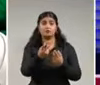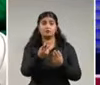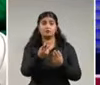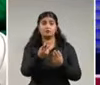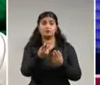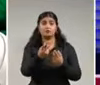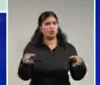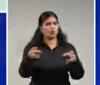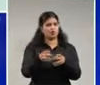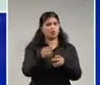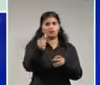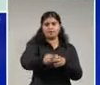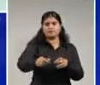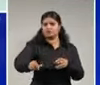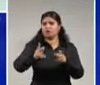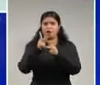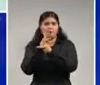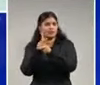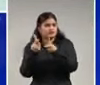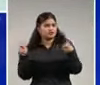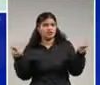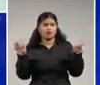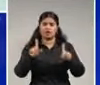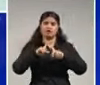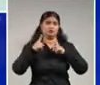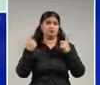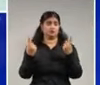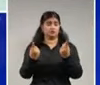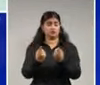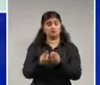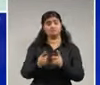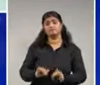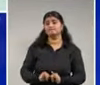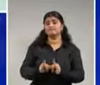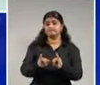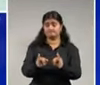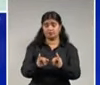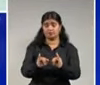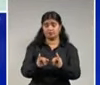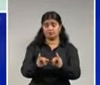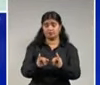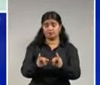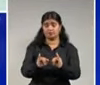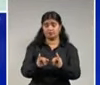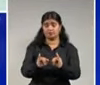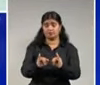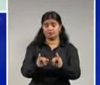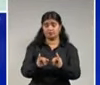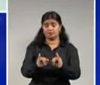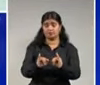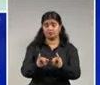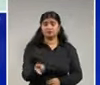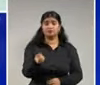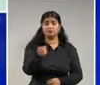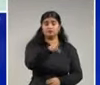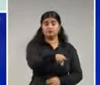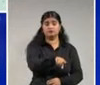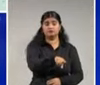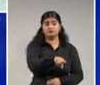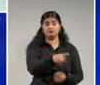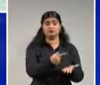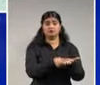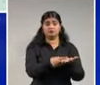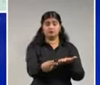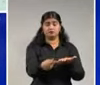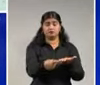diagnosticados. Y vamos a ver el comportamiento de la semana 50 en comparación con la número 49. En